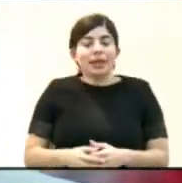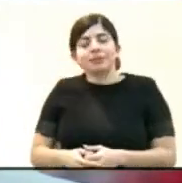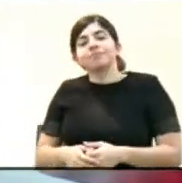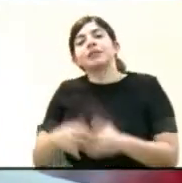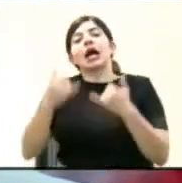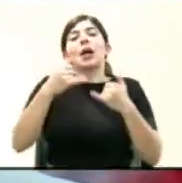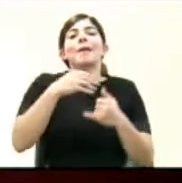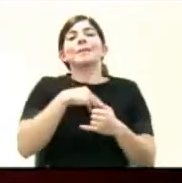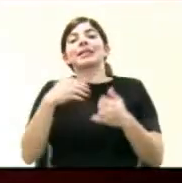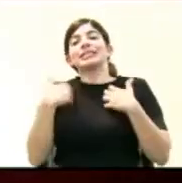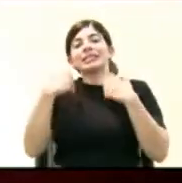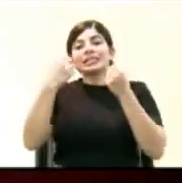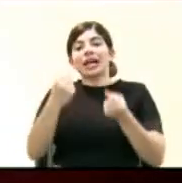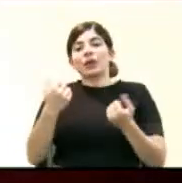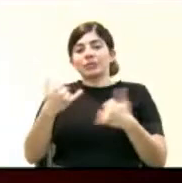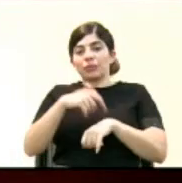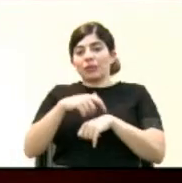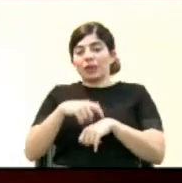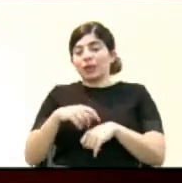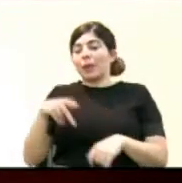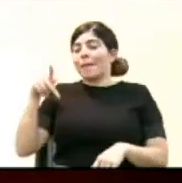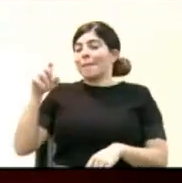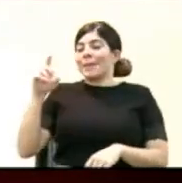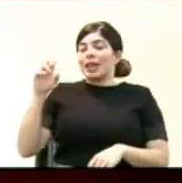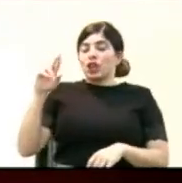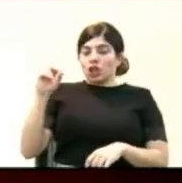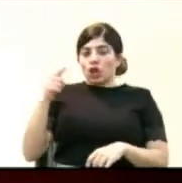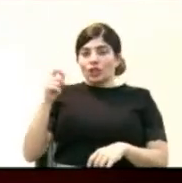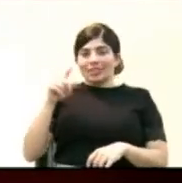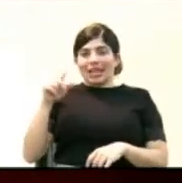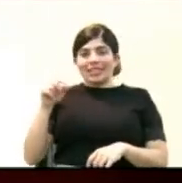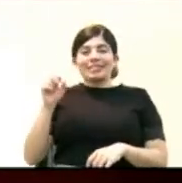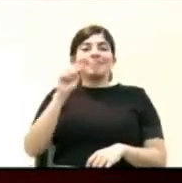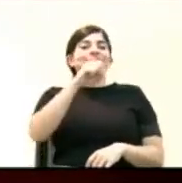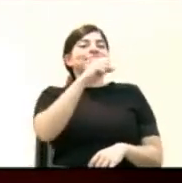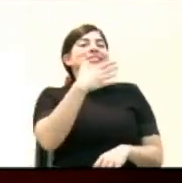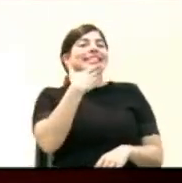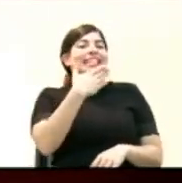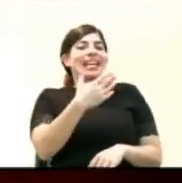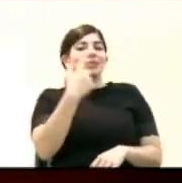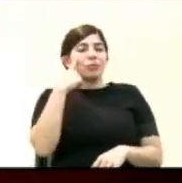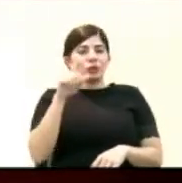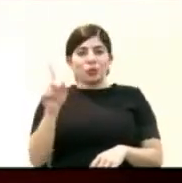Continuamos con el ministro de Salud, ahí el doctor Pedro González.